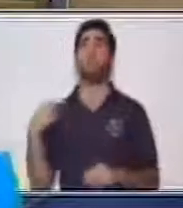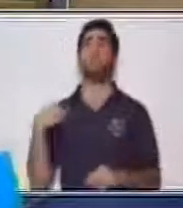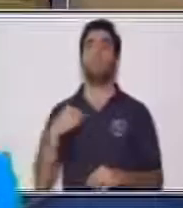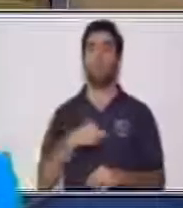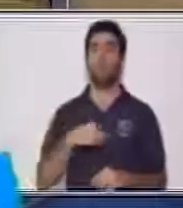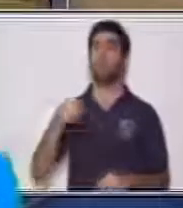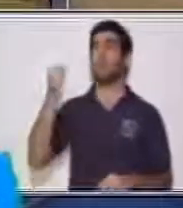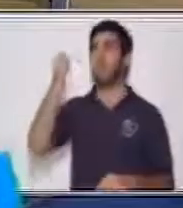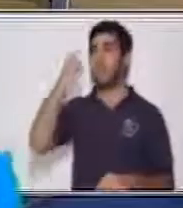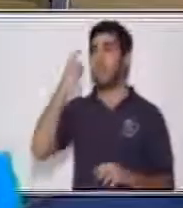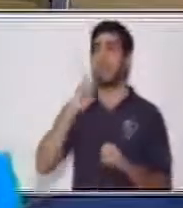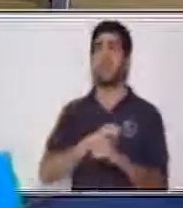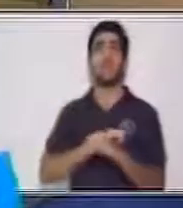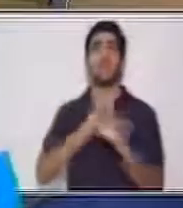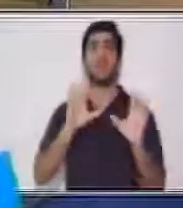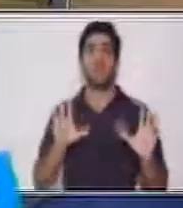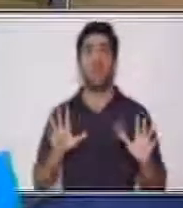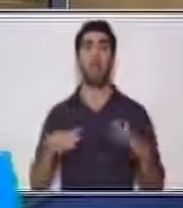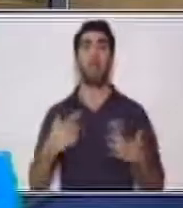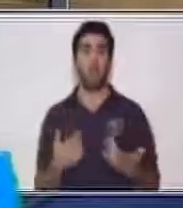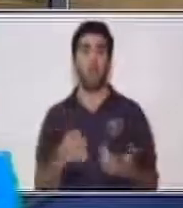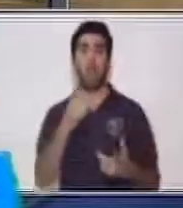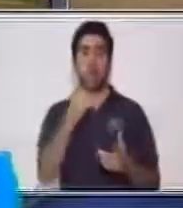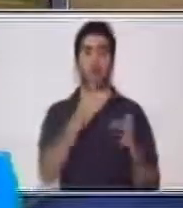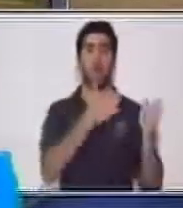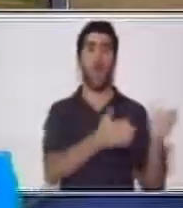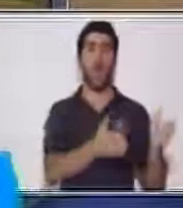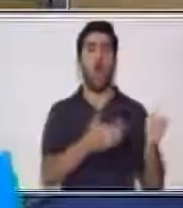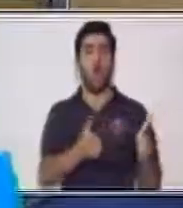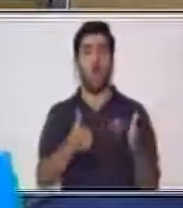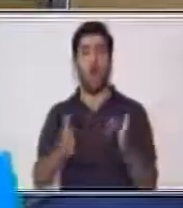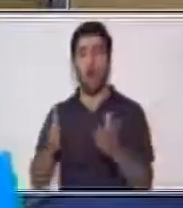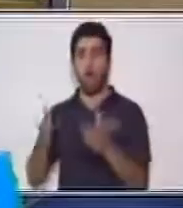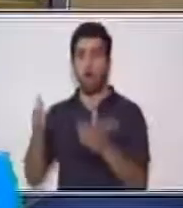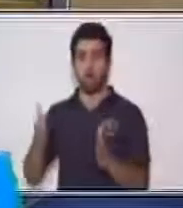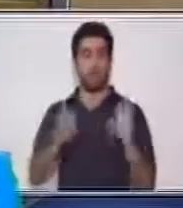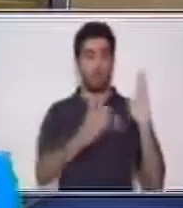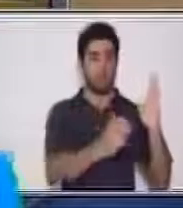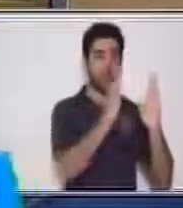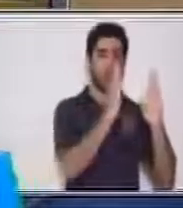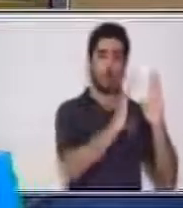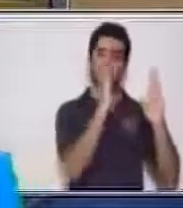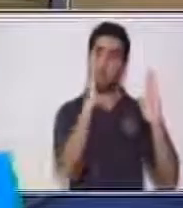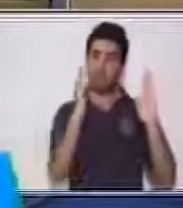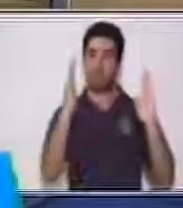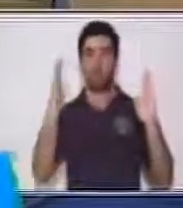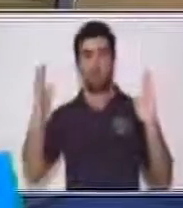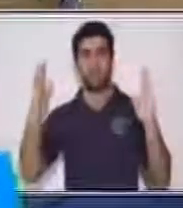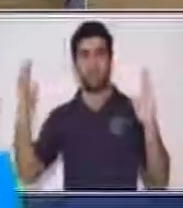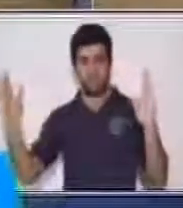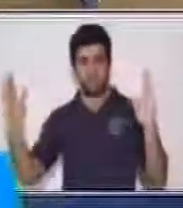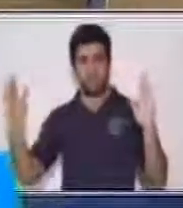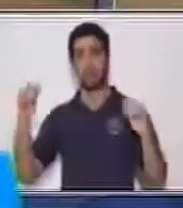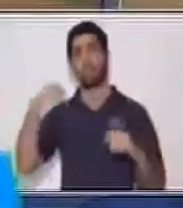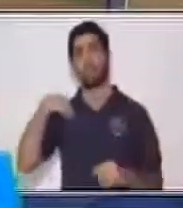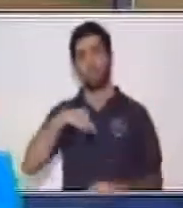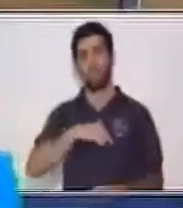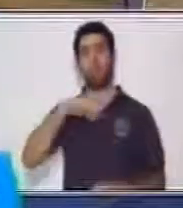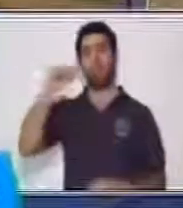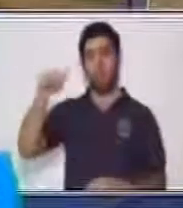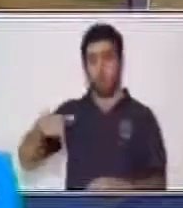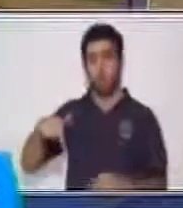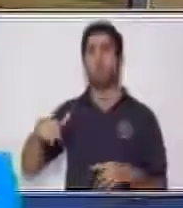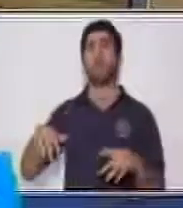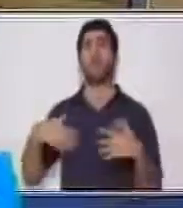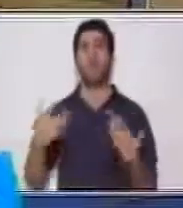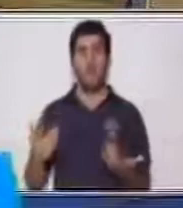tenemos que realizarlo a través de un orden secuencial. Y de eso se trata nuestro tema del día de hoy, trabajar a través